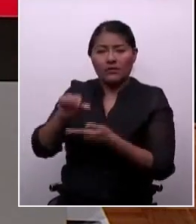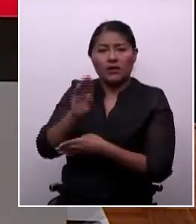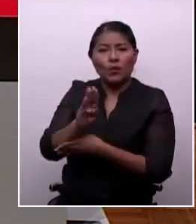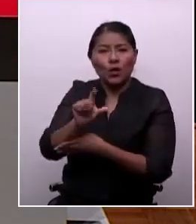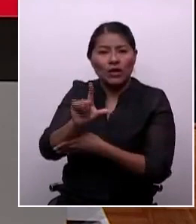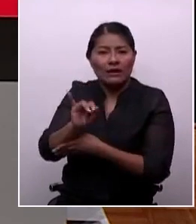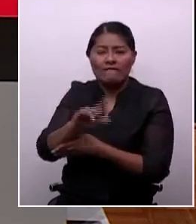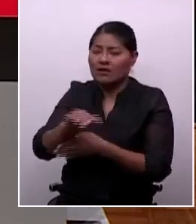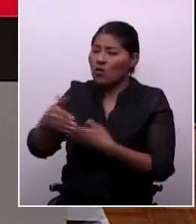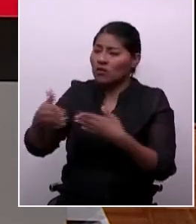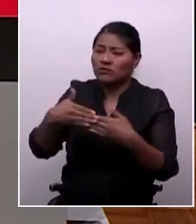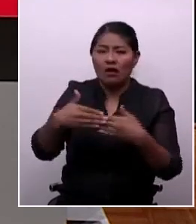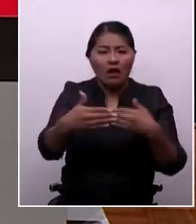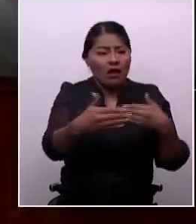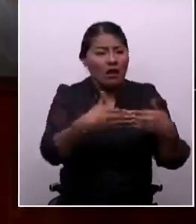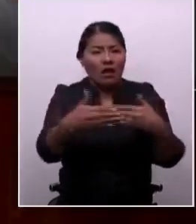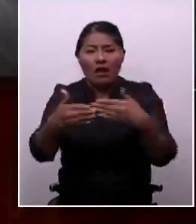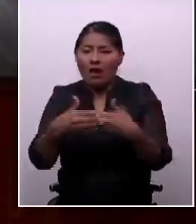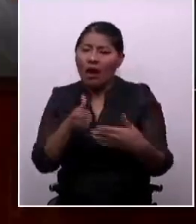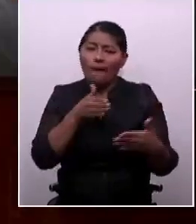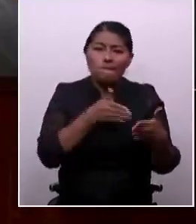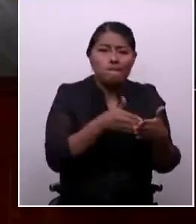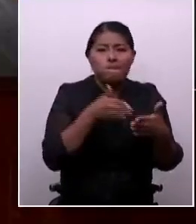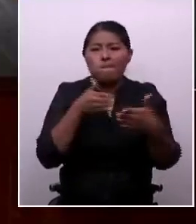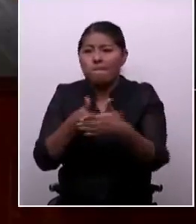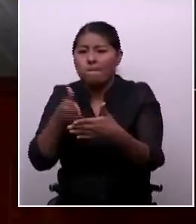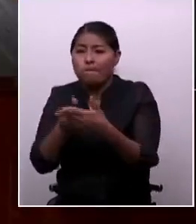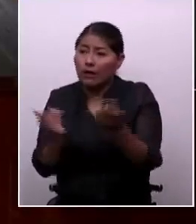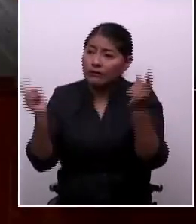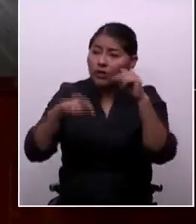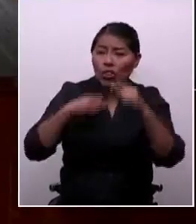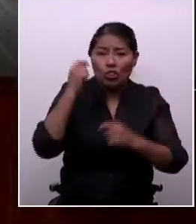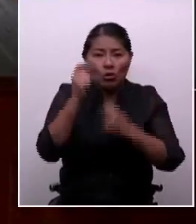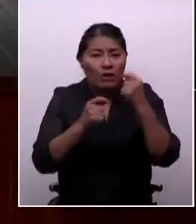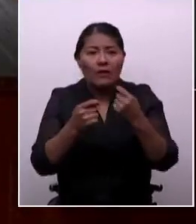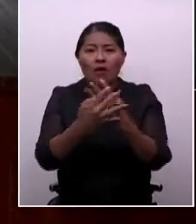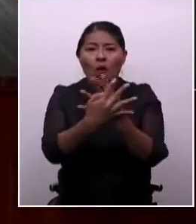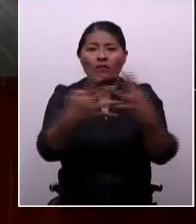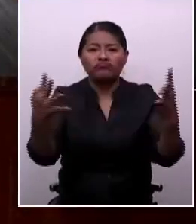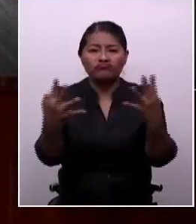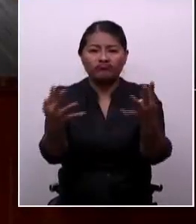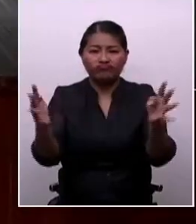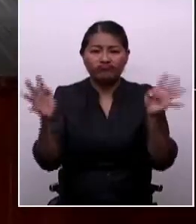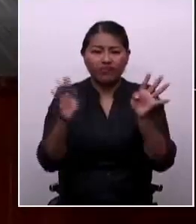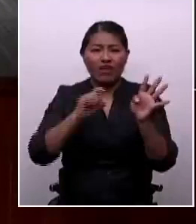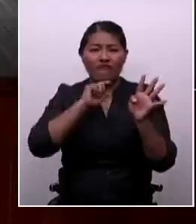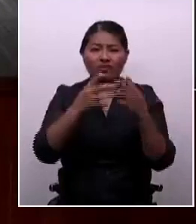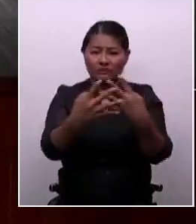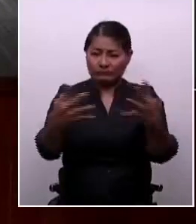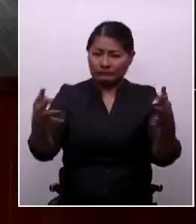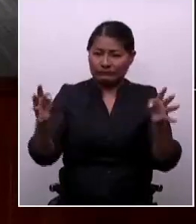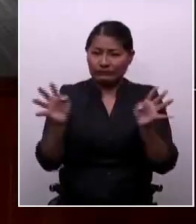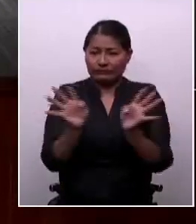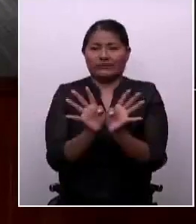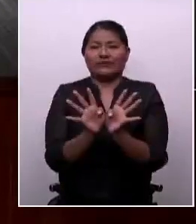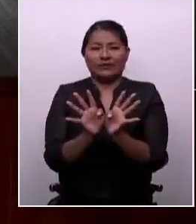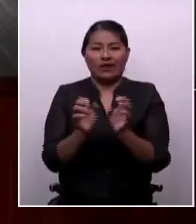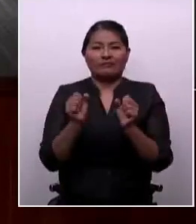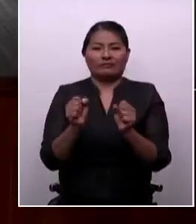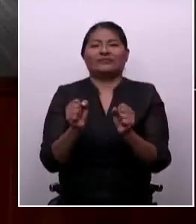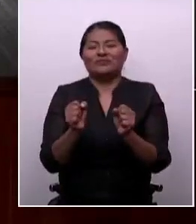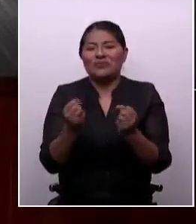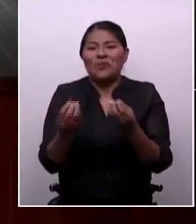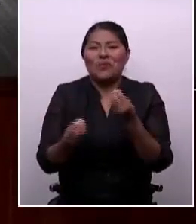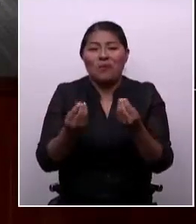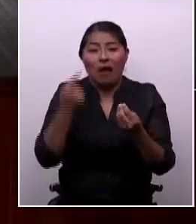al peatón cerradas a los comerciantes cerradas al turismo hay rejas y a Lima no es la ciudad de Los Reyes sino la ciudad de Las rejas se